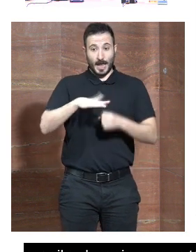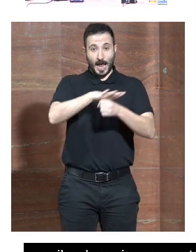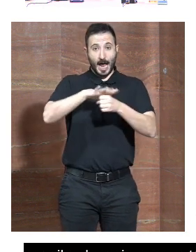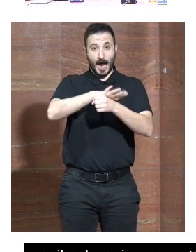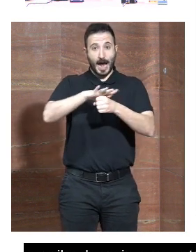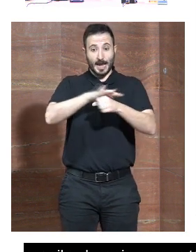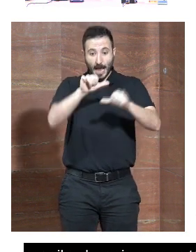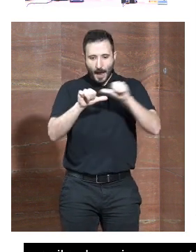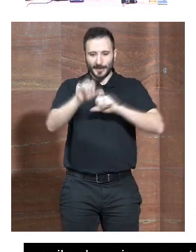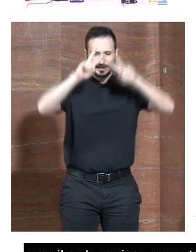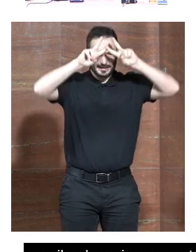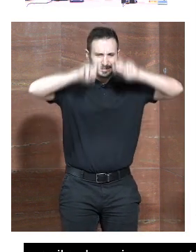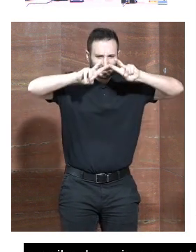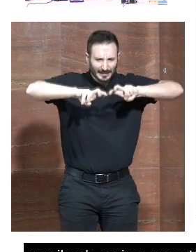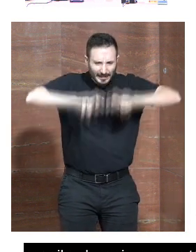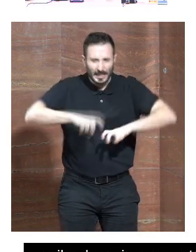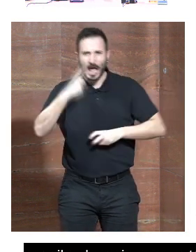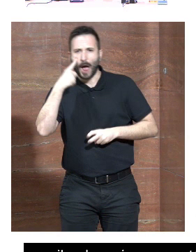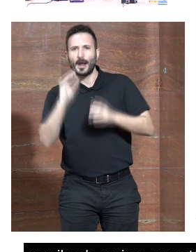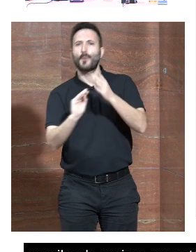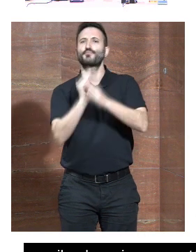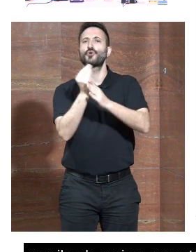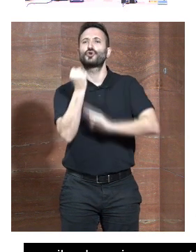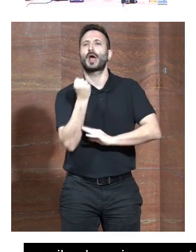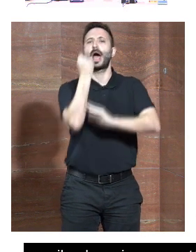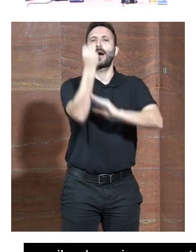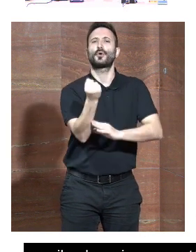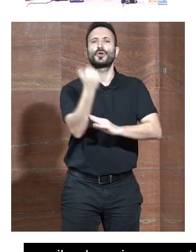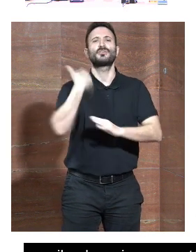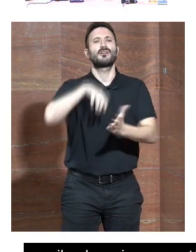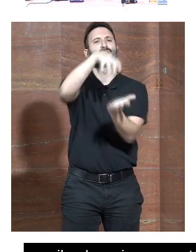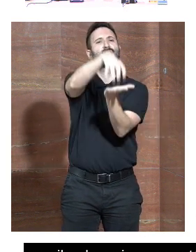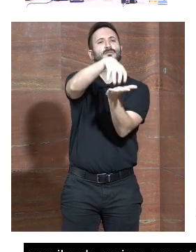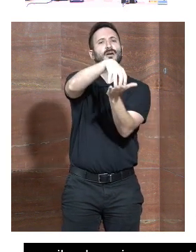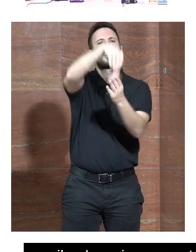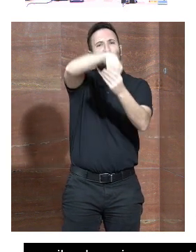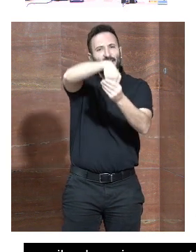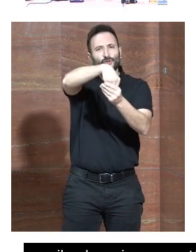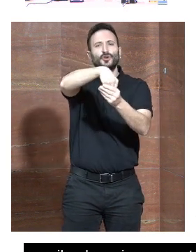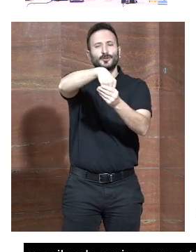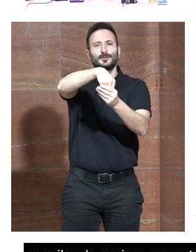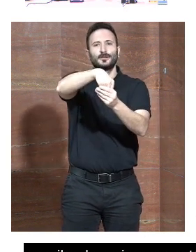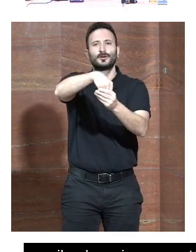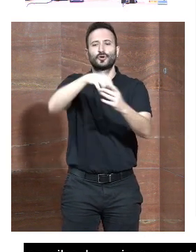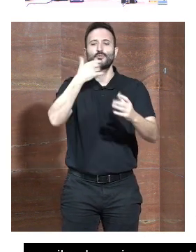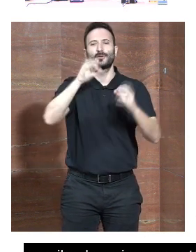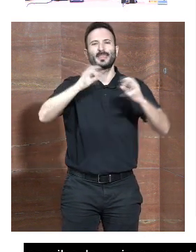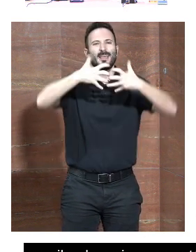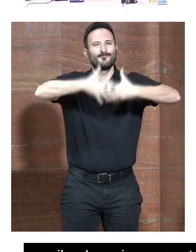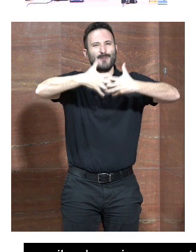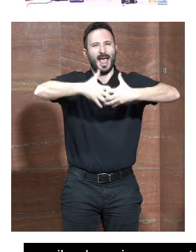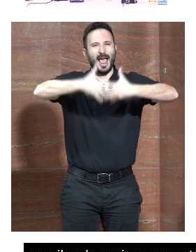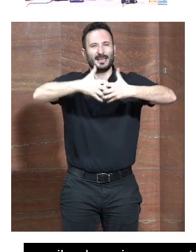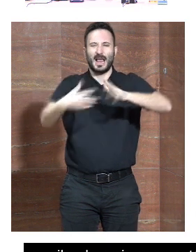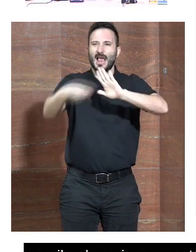área exploramos los productos de apoyo que hay instalados en esos equipos, en esos parques de equipos